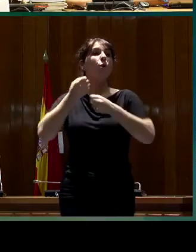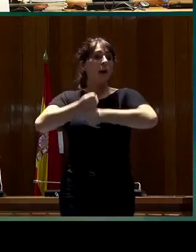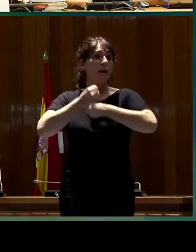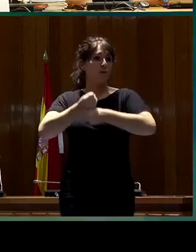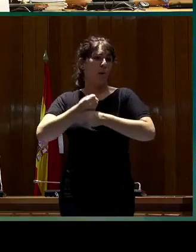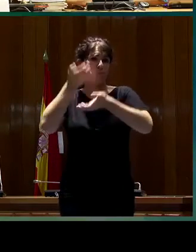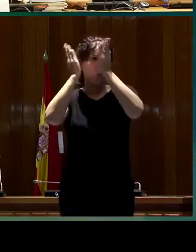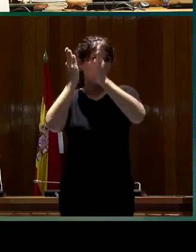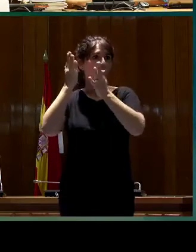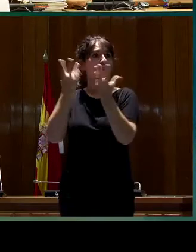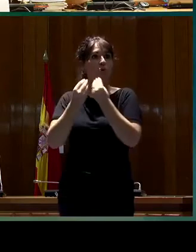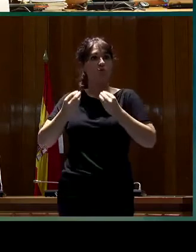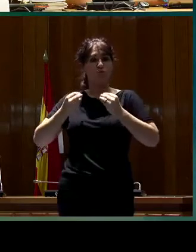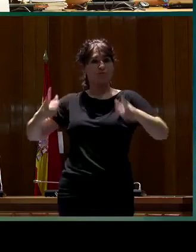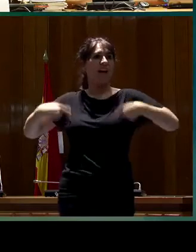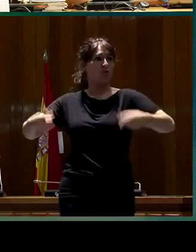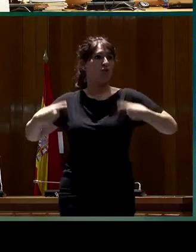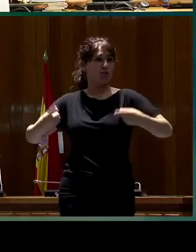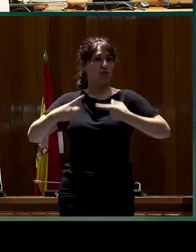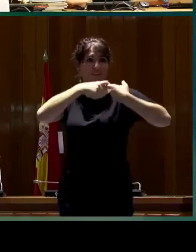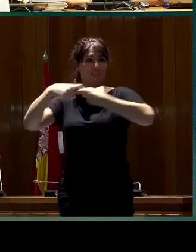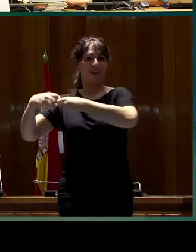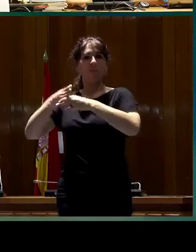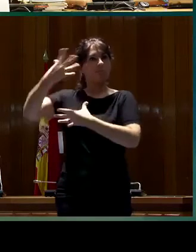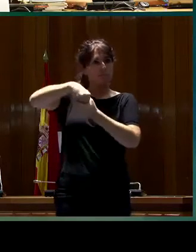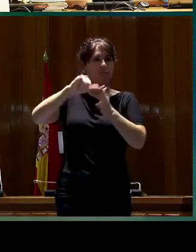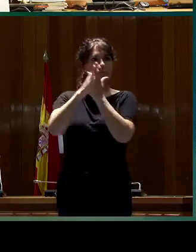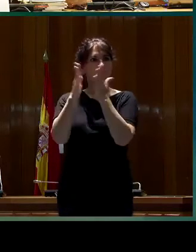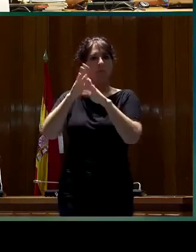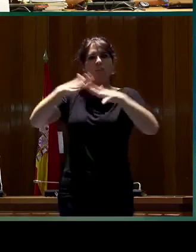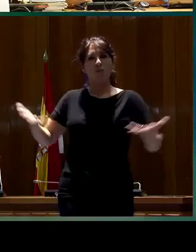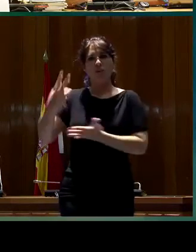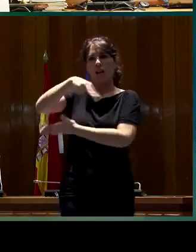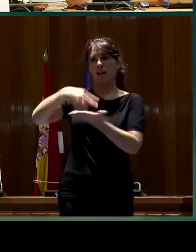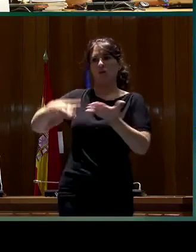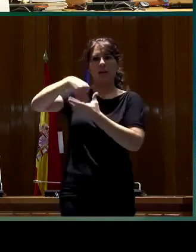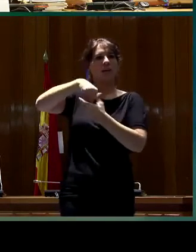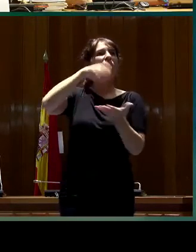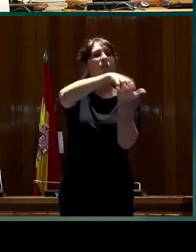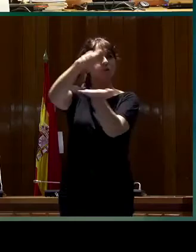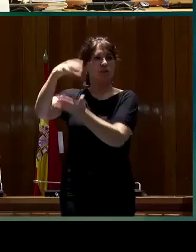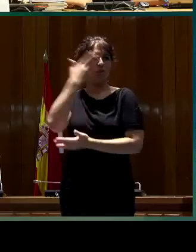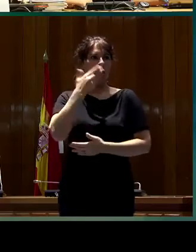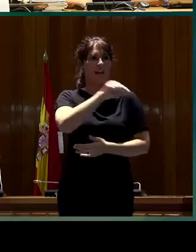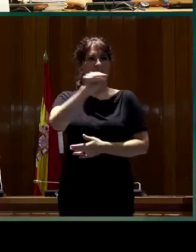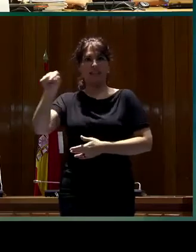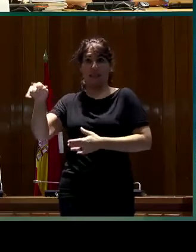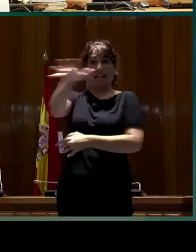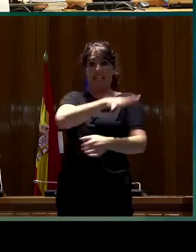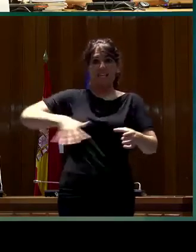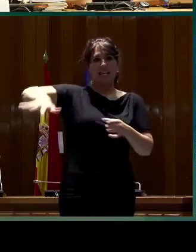el que se harán actividades de fomento a la lectura en todos los centros escolares y a todos los niños de esa